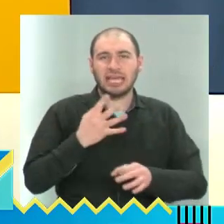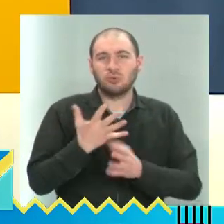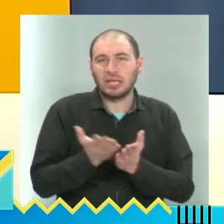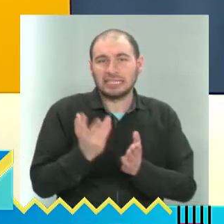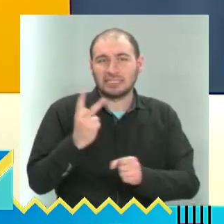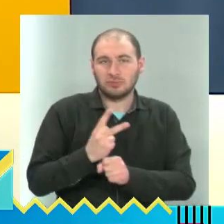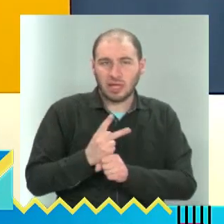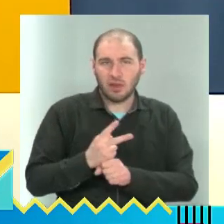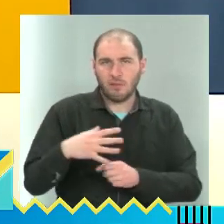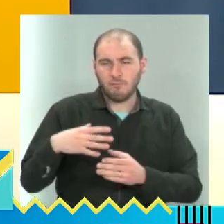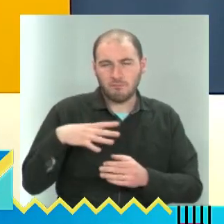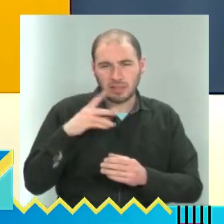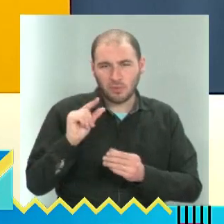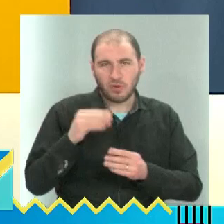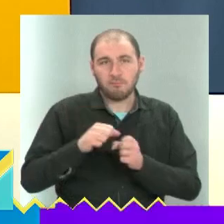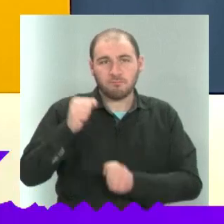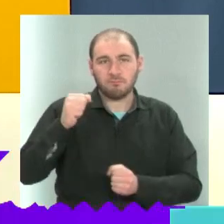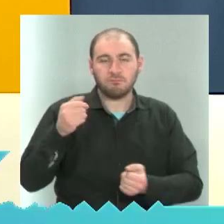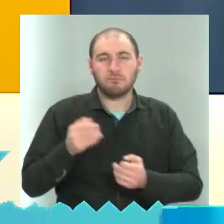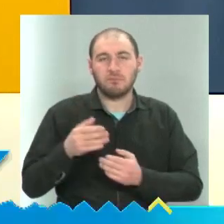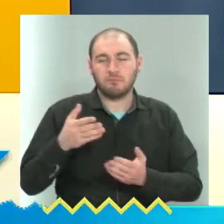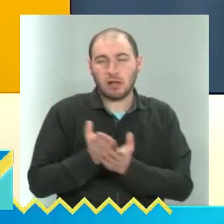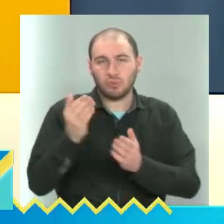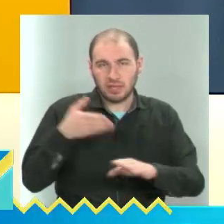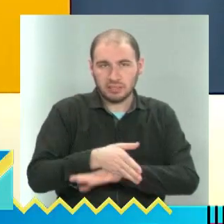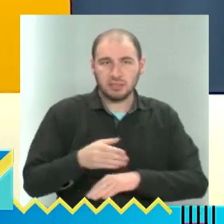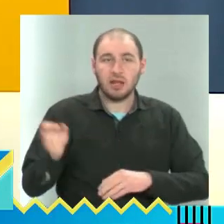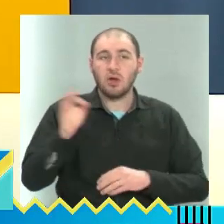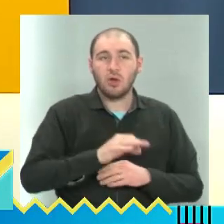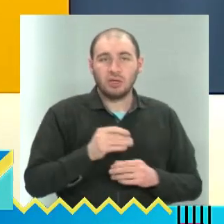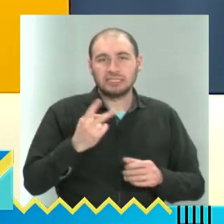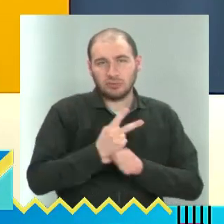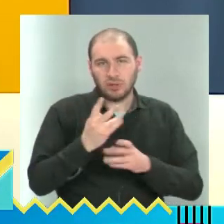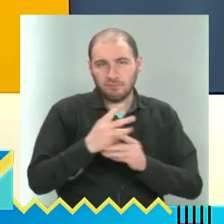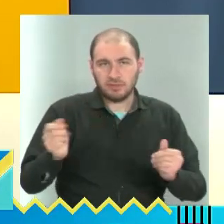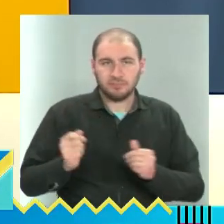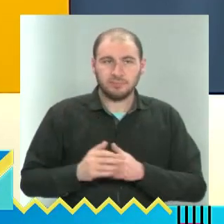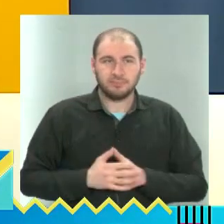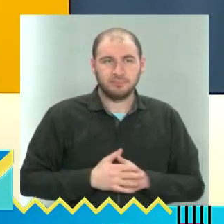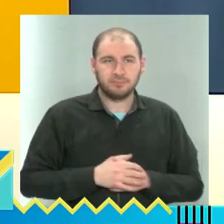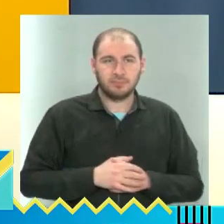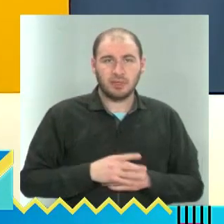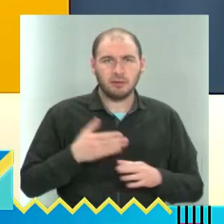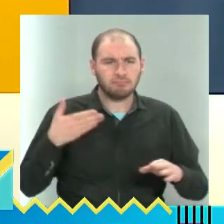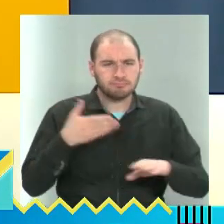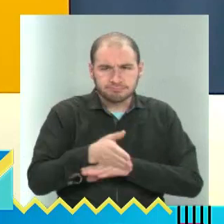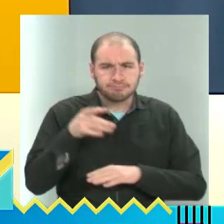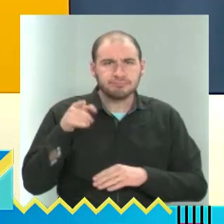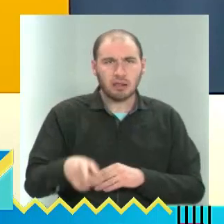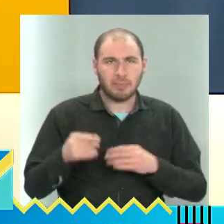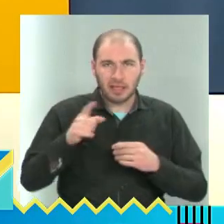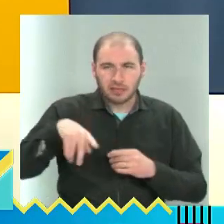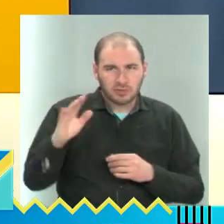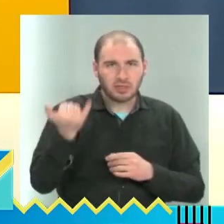secundarios, próximos a ingresar a la facultad o ya, digamos, al menos salir del secundario y atacarlos ahí para que ellos